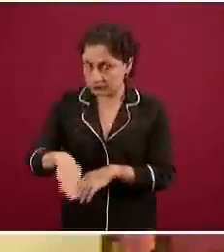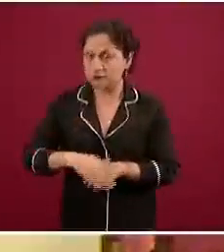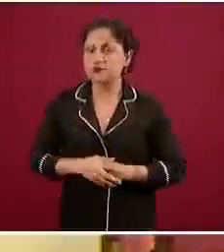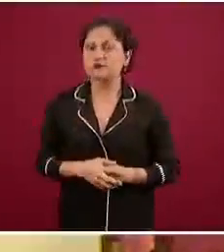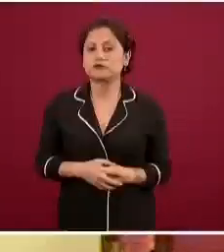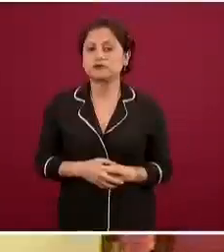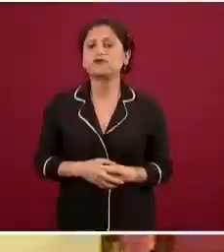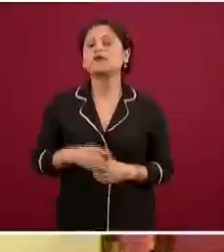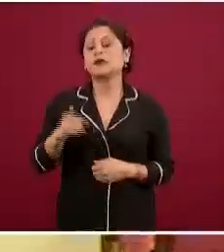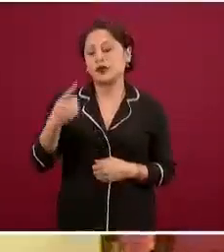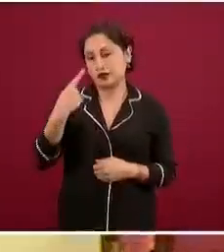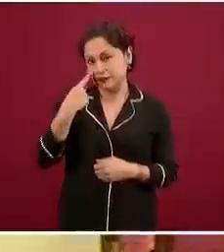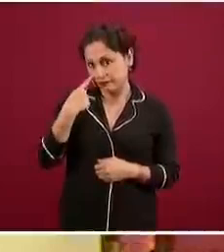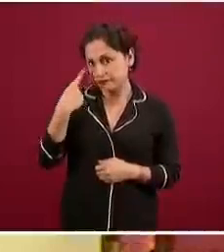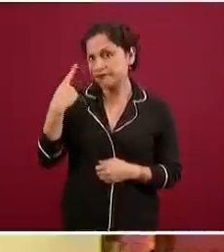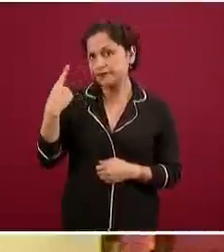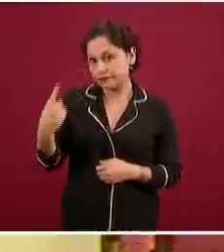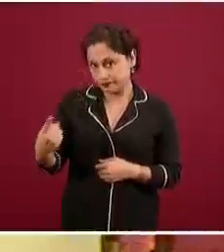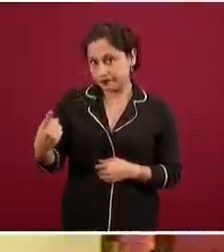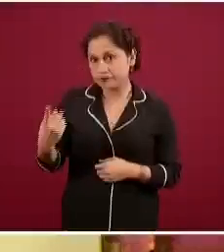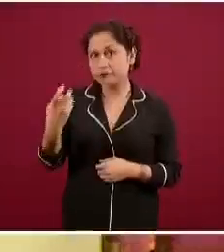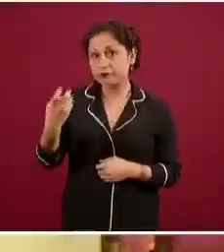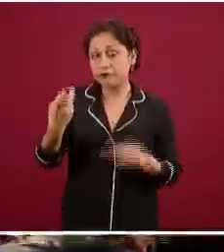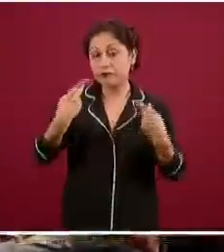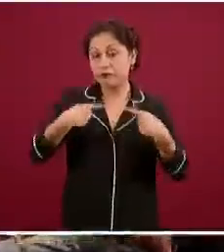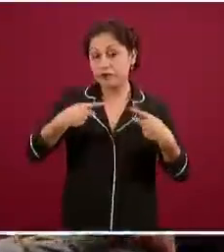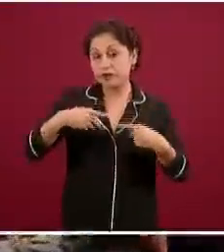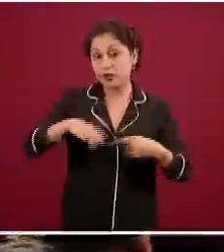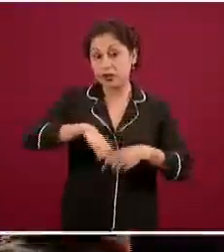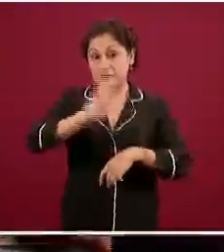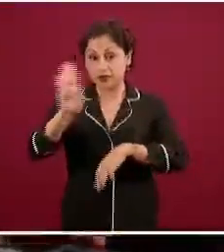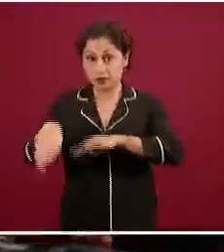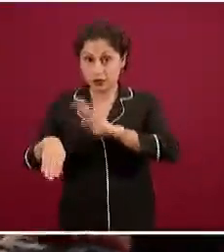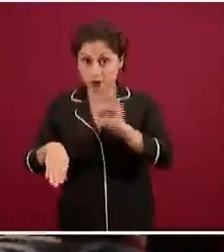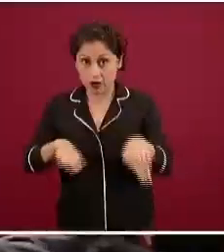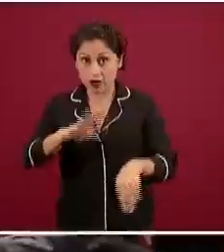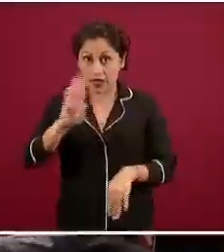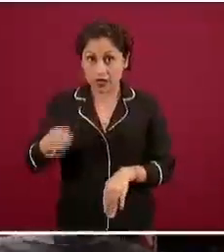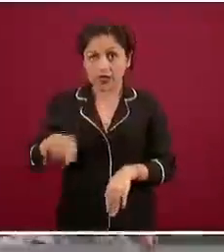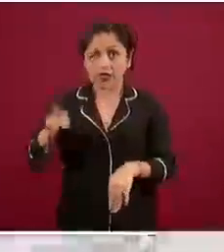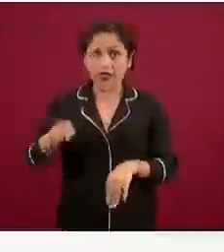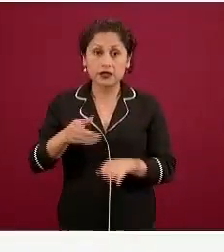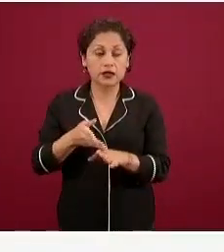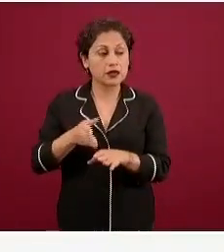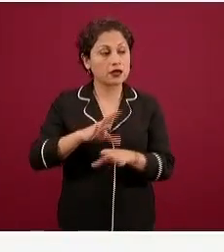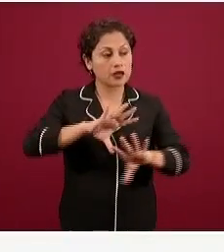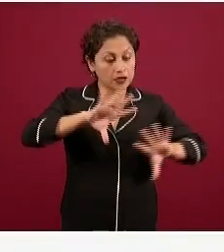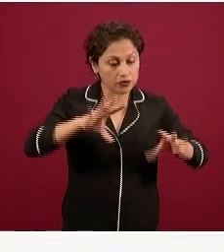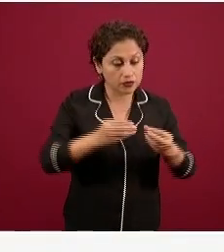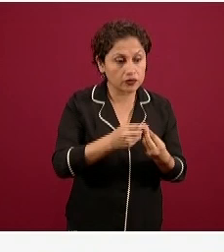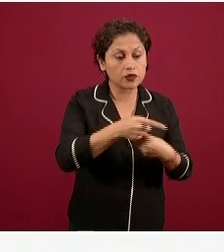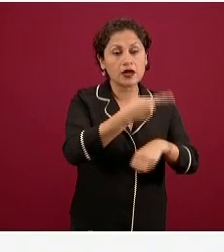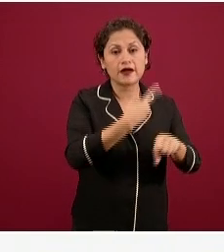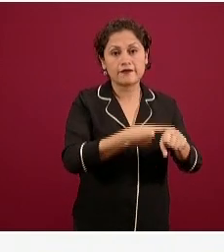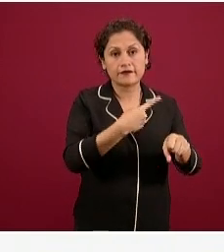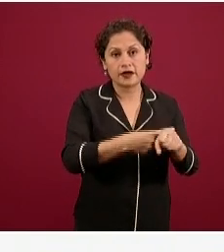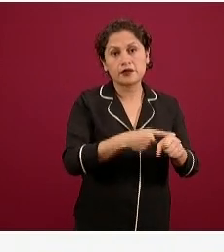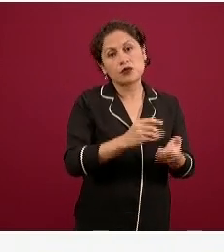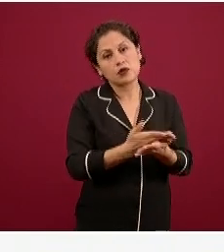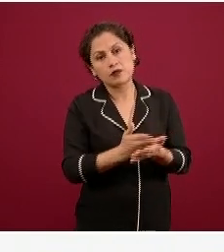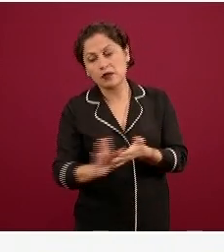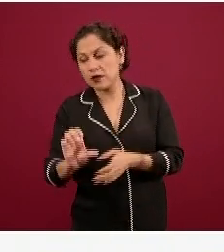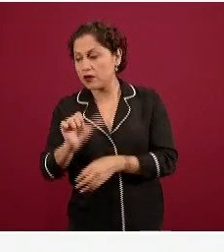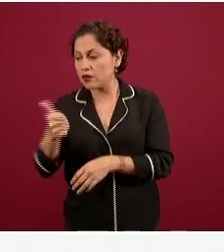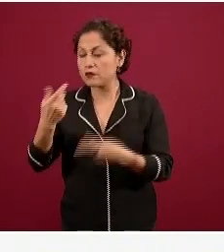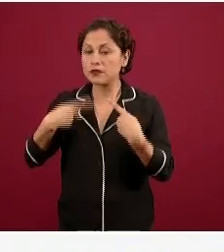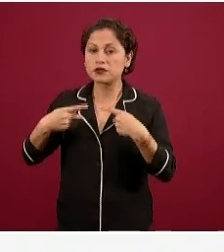sí vemos en el grupo solamente de las defunciones, a diferencia de todos los casos confirmados, vemos como si la mayoría de